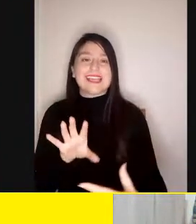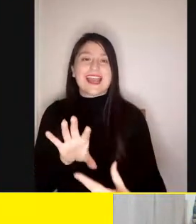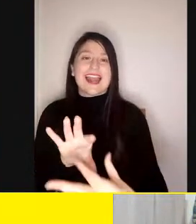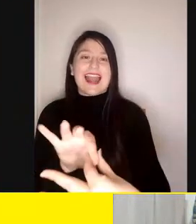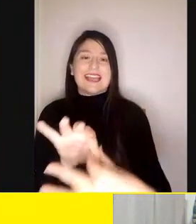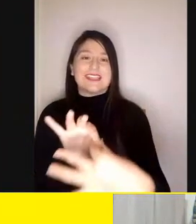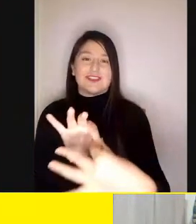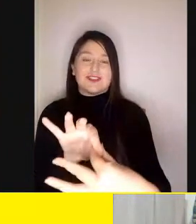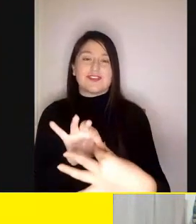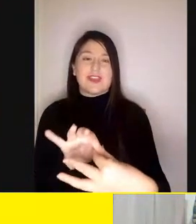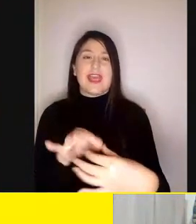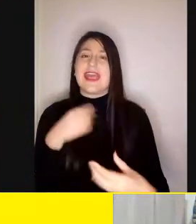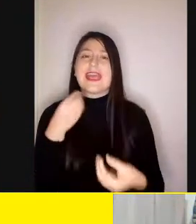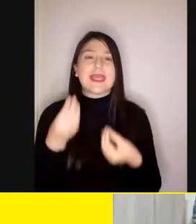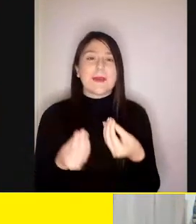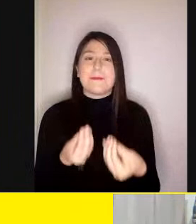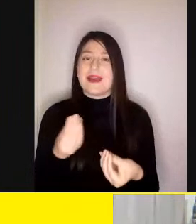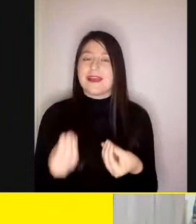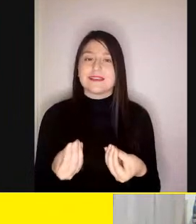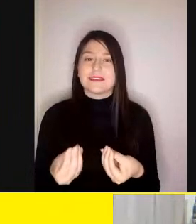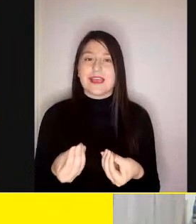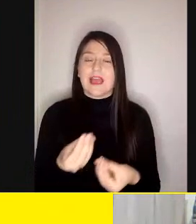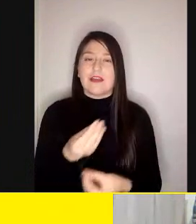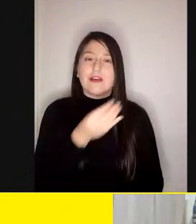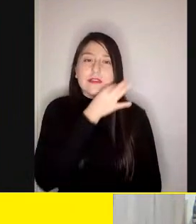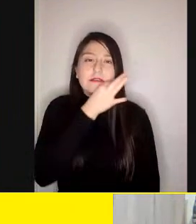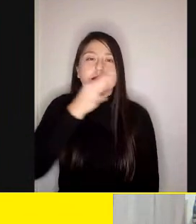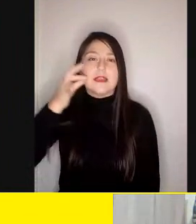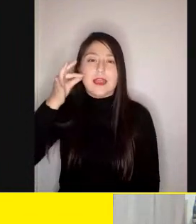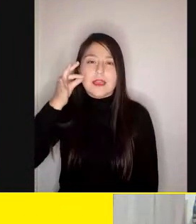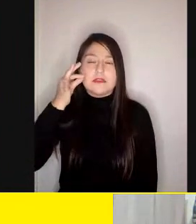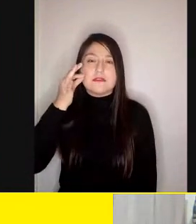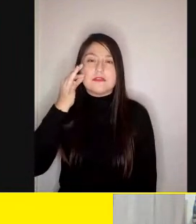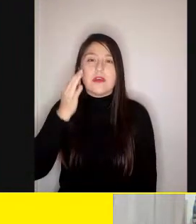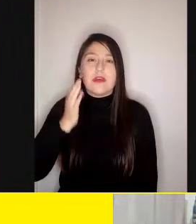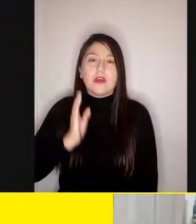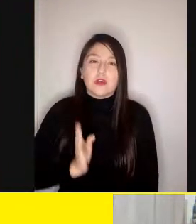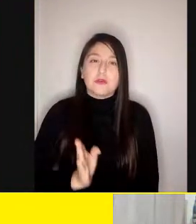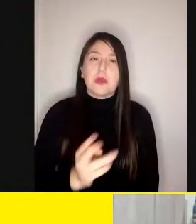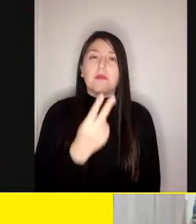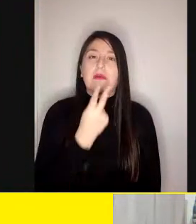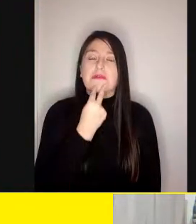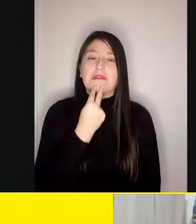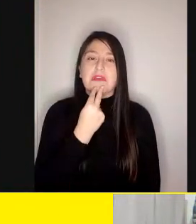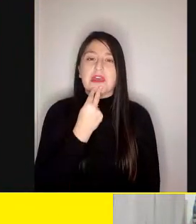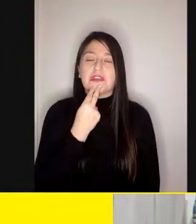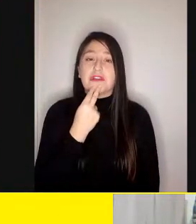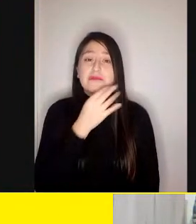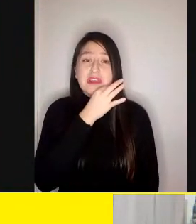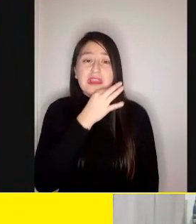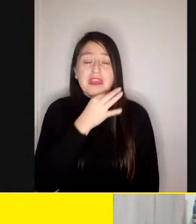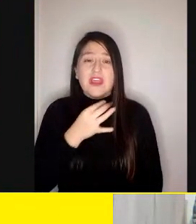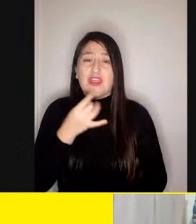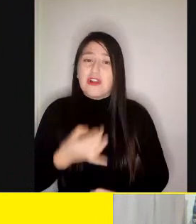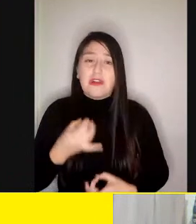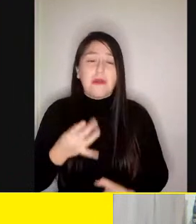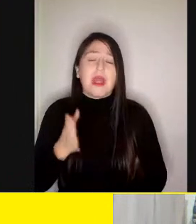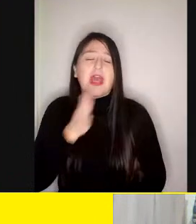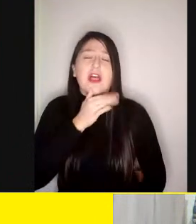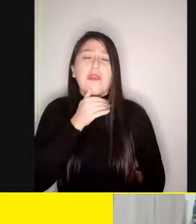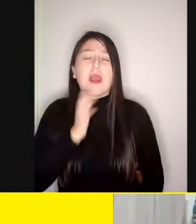con el silencio? ¿Qué pasa cuando cuando seguimos viviendo como que eso no estuviera ahí?